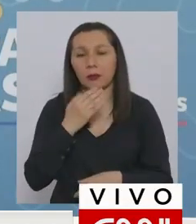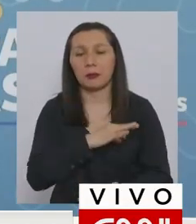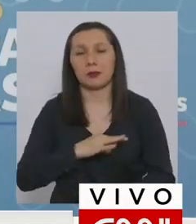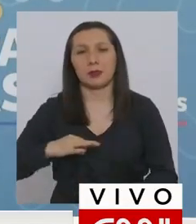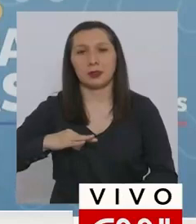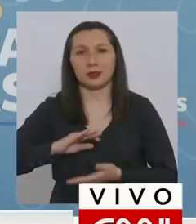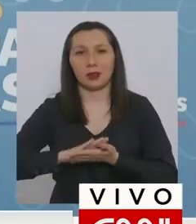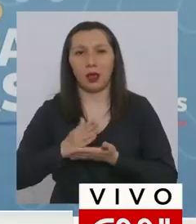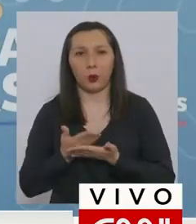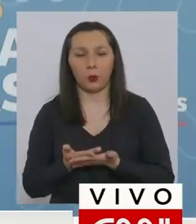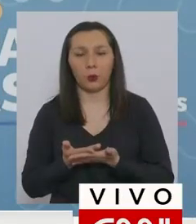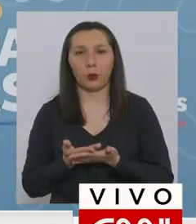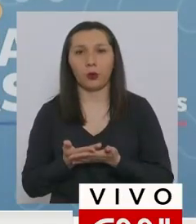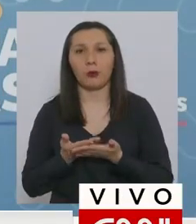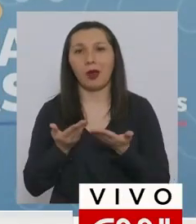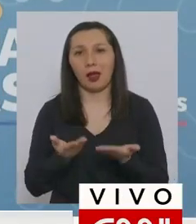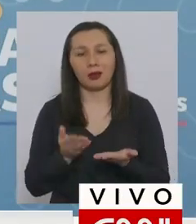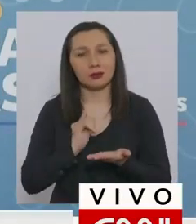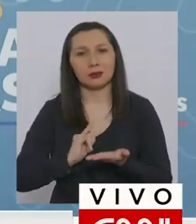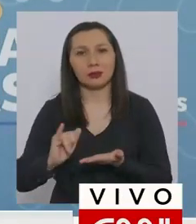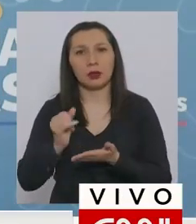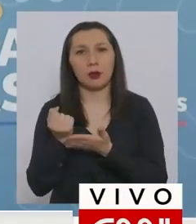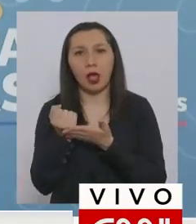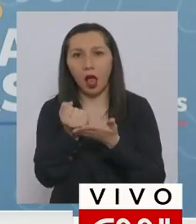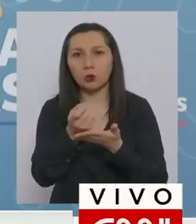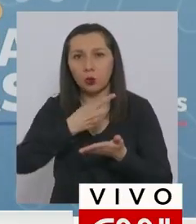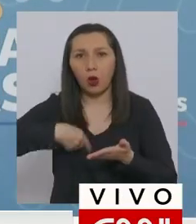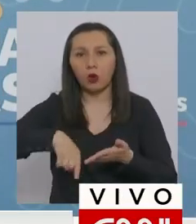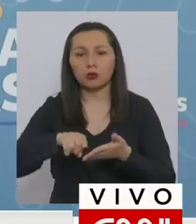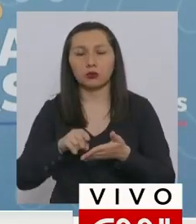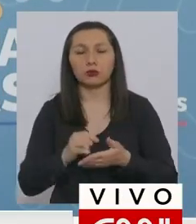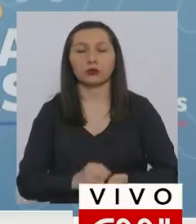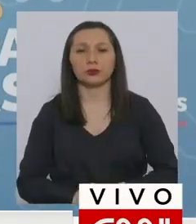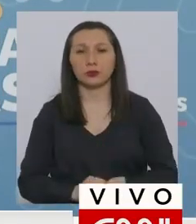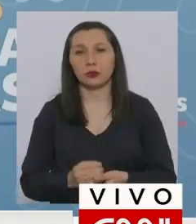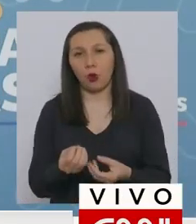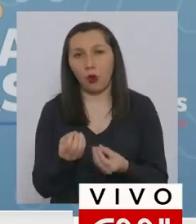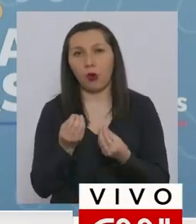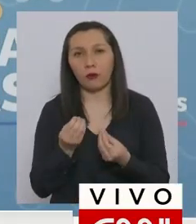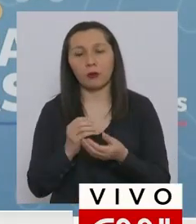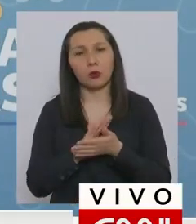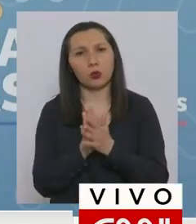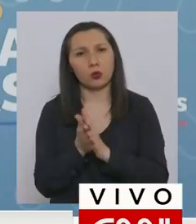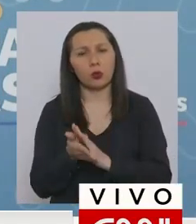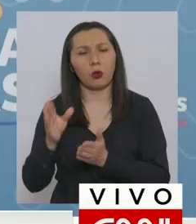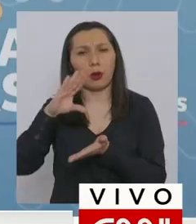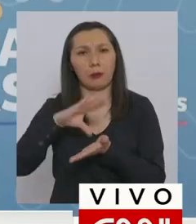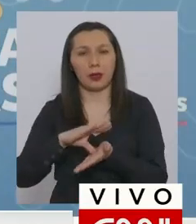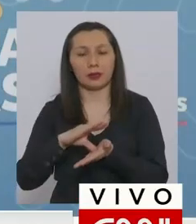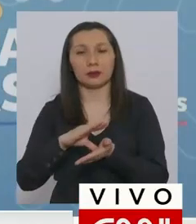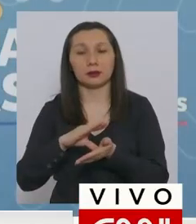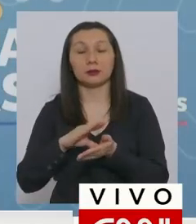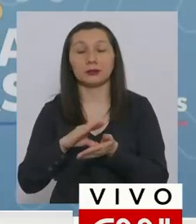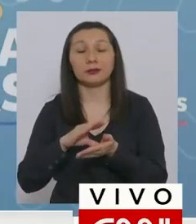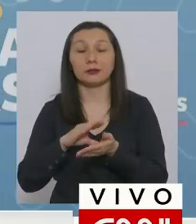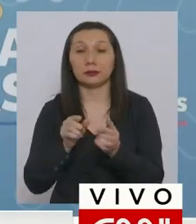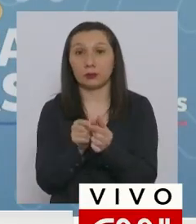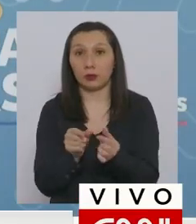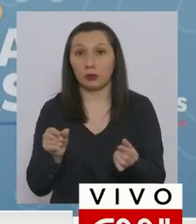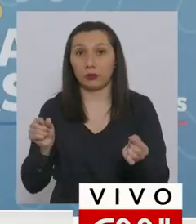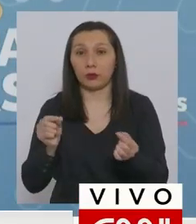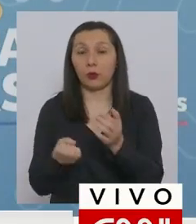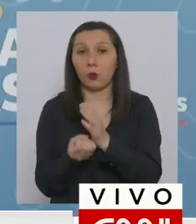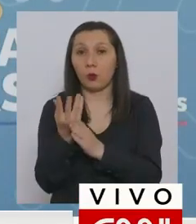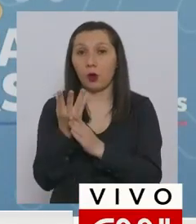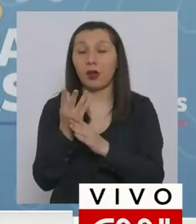del Ministerio de Salud por estar siempre colaborando con nosotros y obviamente con todo el país. A nivel nacional, los